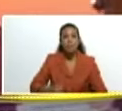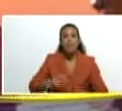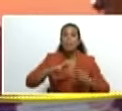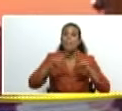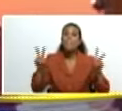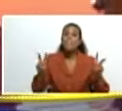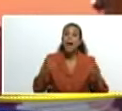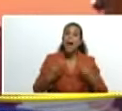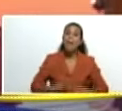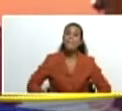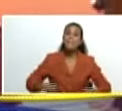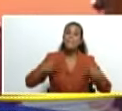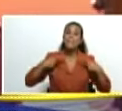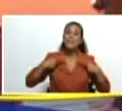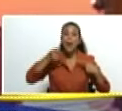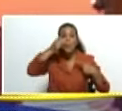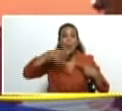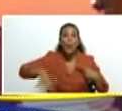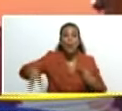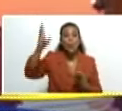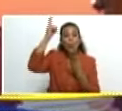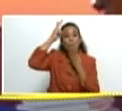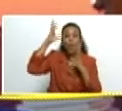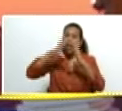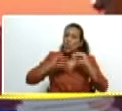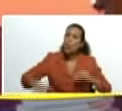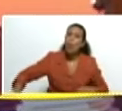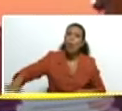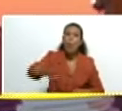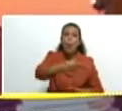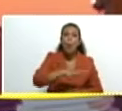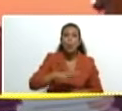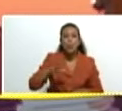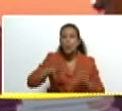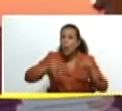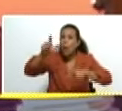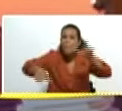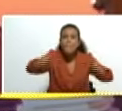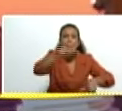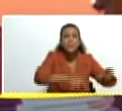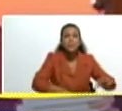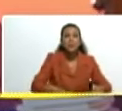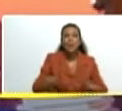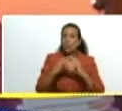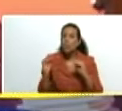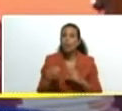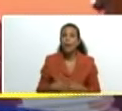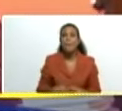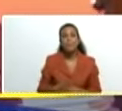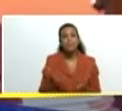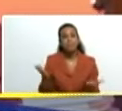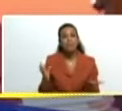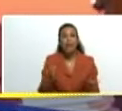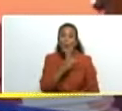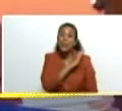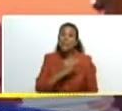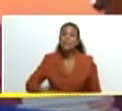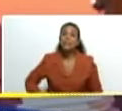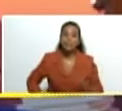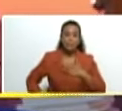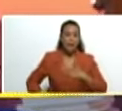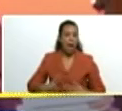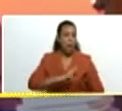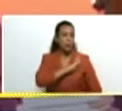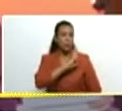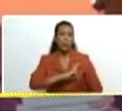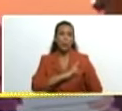paz, de vida a los pueblos del mundo, y mandándole un mensaje profundamente cristiano